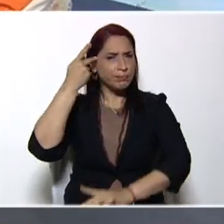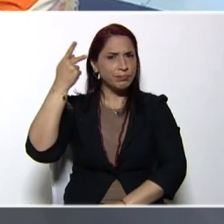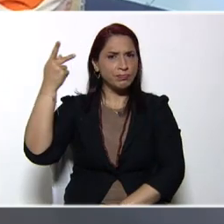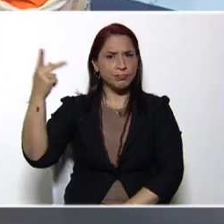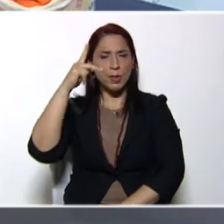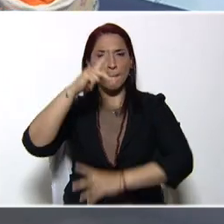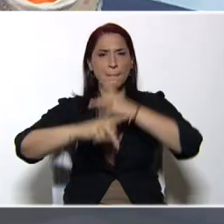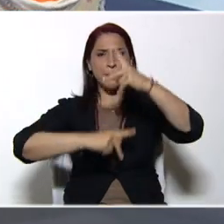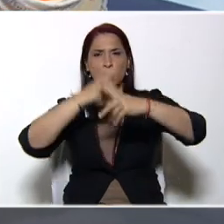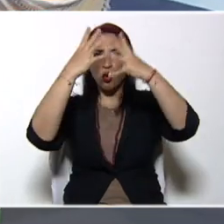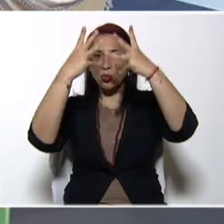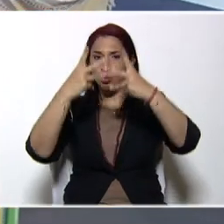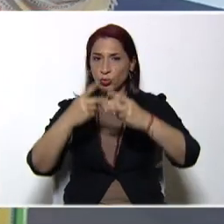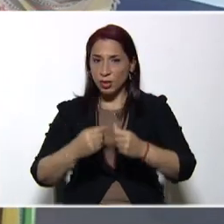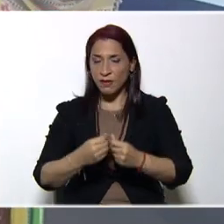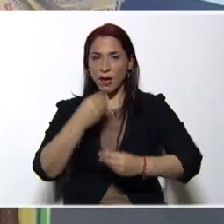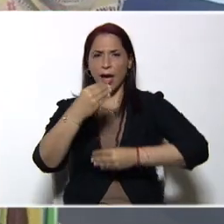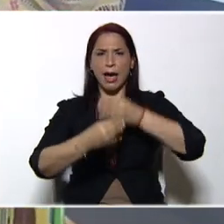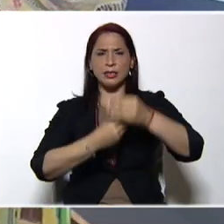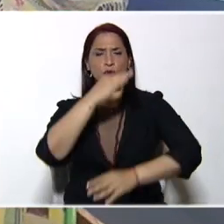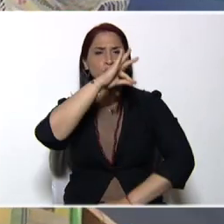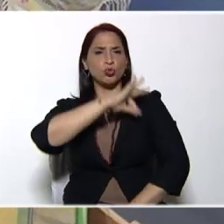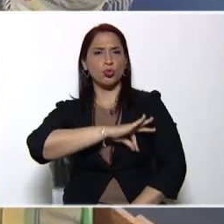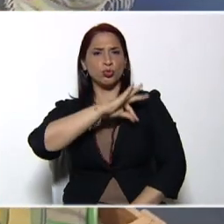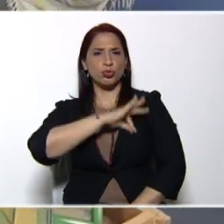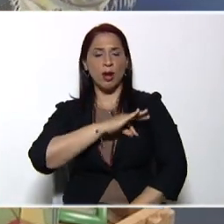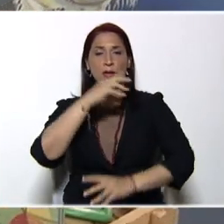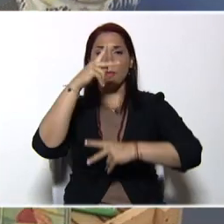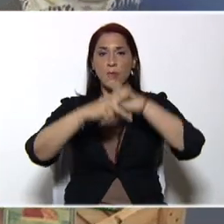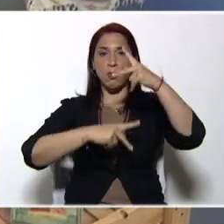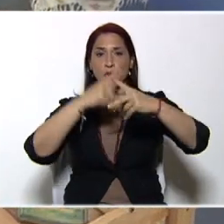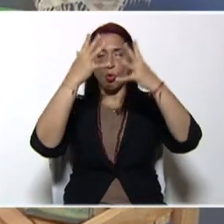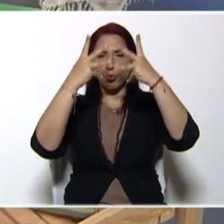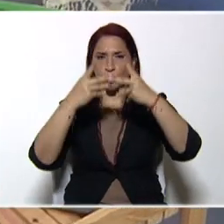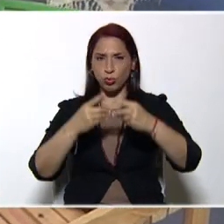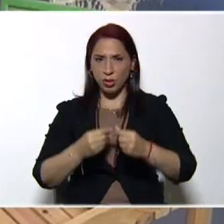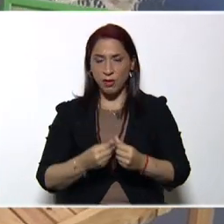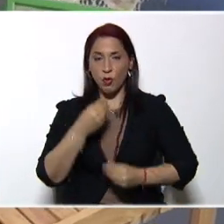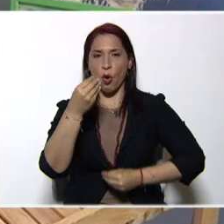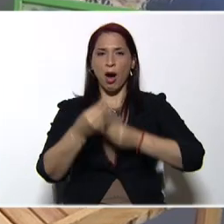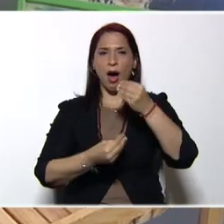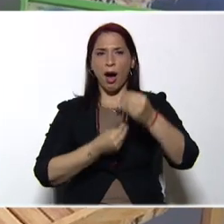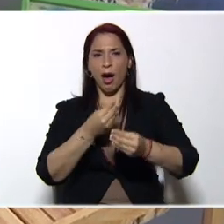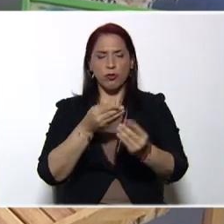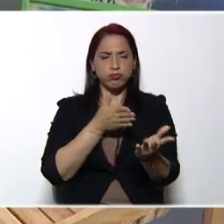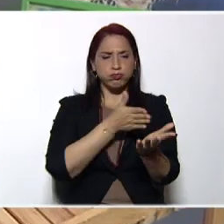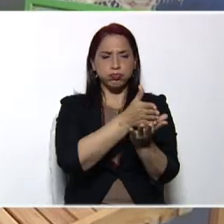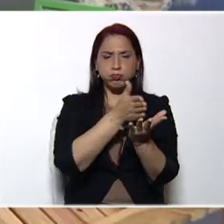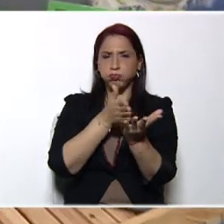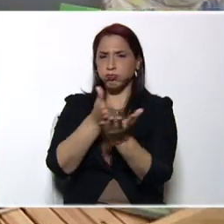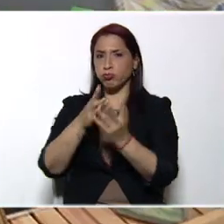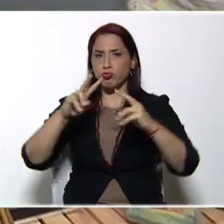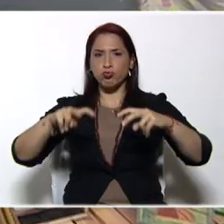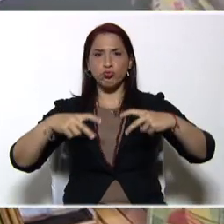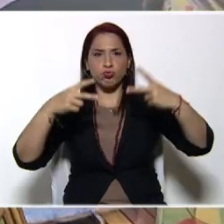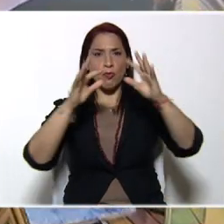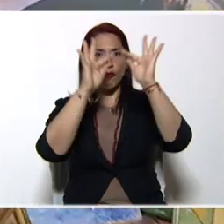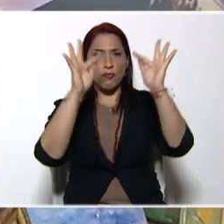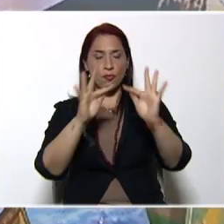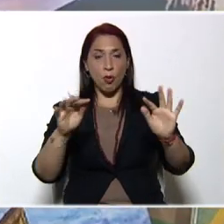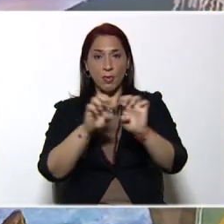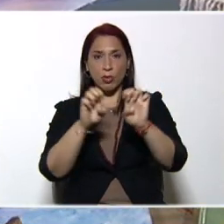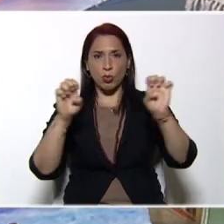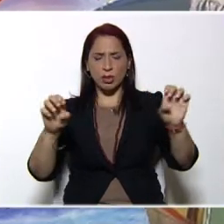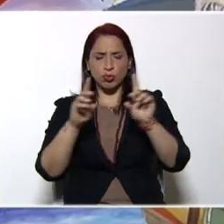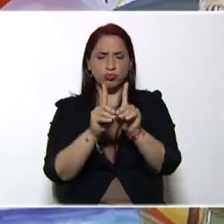pedagogía productiva, haciendo de lo social y lo productivo algo transversal para esta nueva modalidad de educación